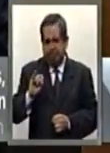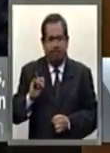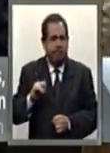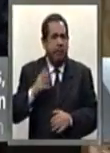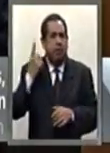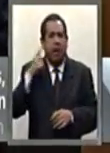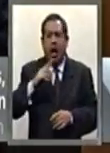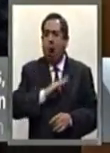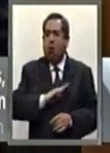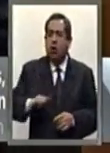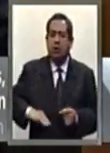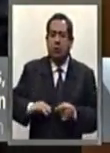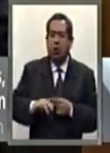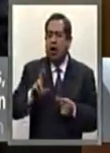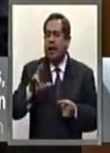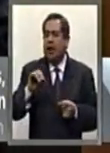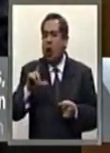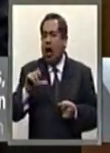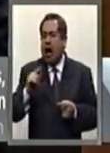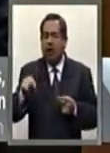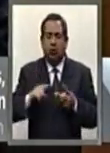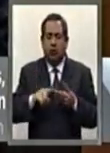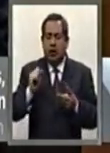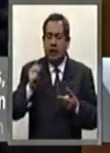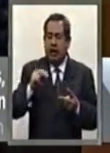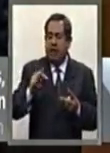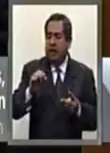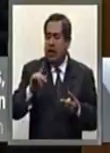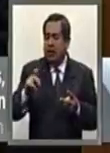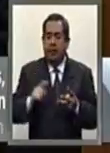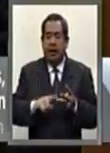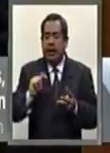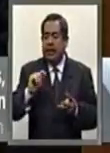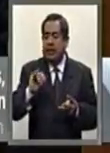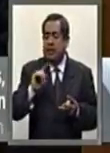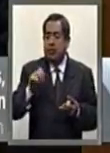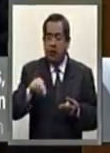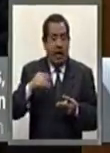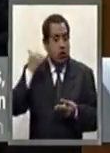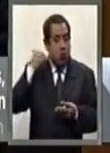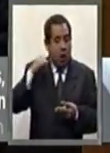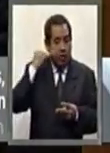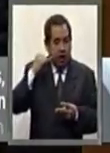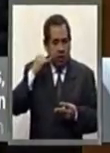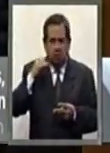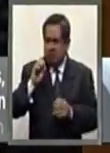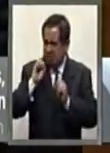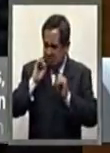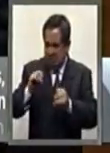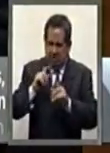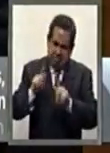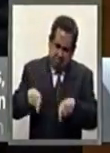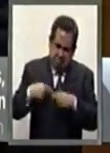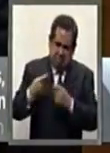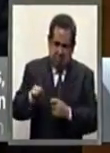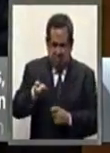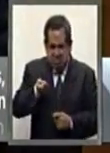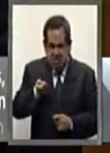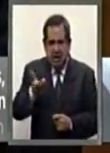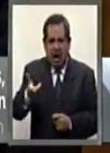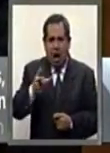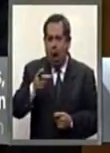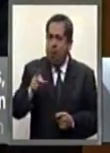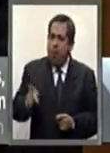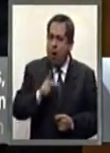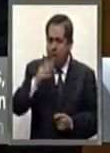los municipios del Río Lagartos, San Felipe y Tizimín, del estado de Yucatán, sean considerados para formar parte del programa de